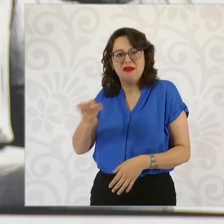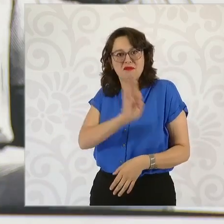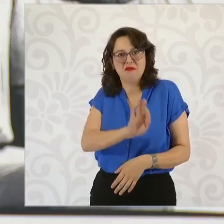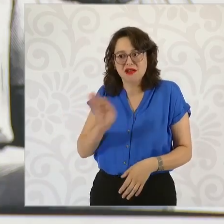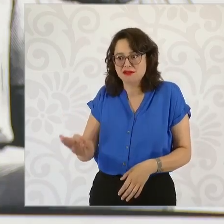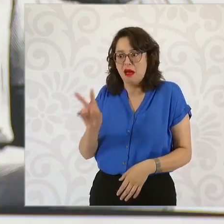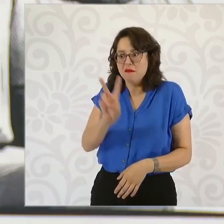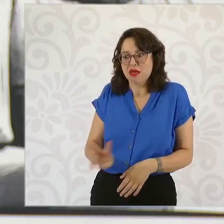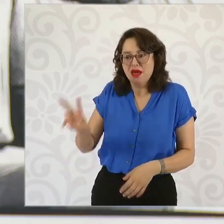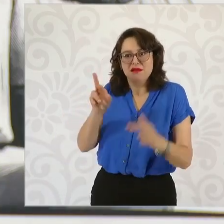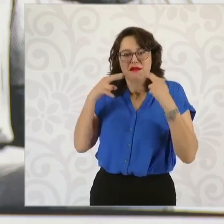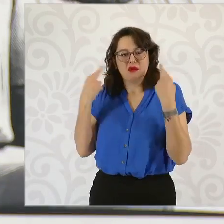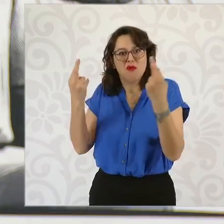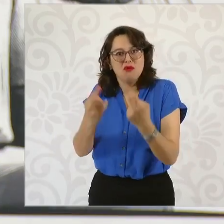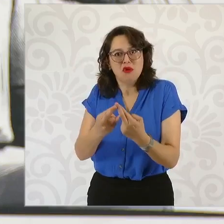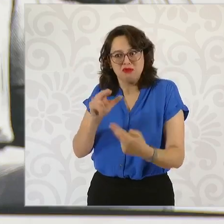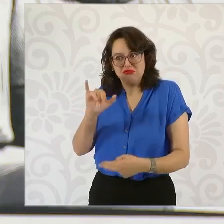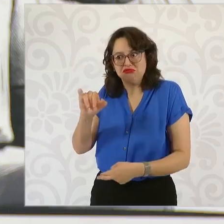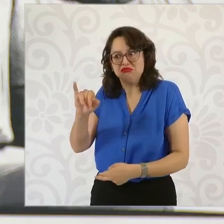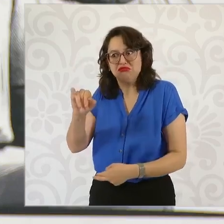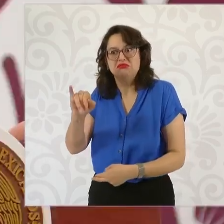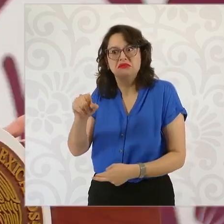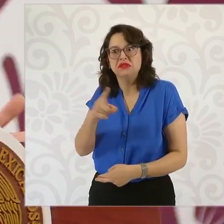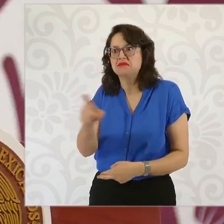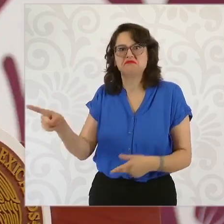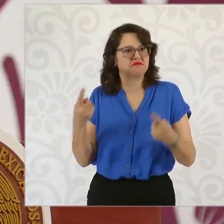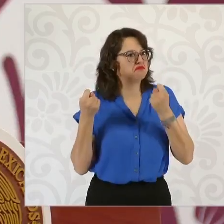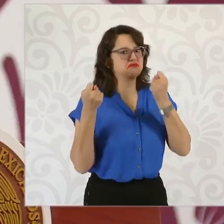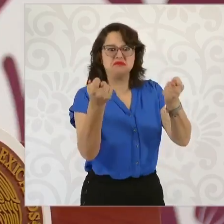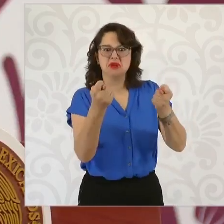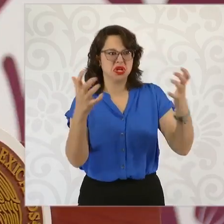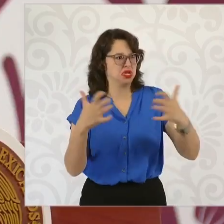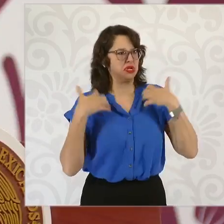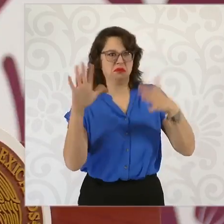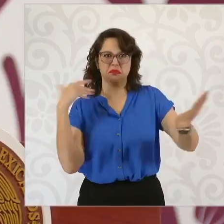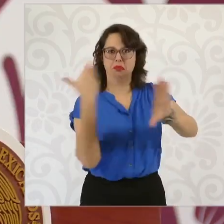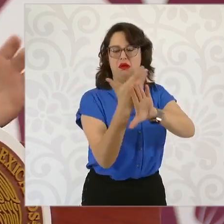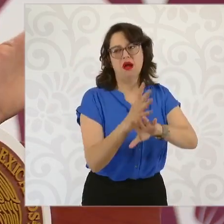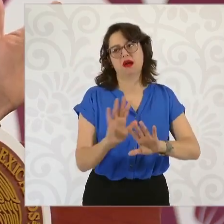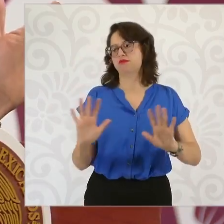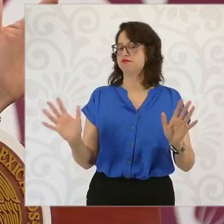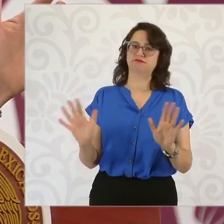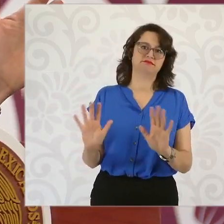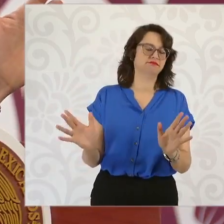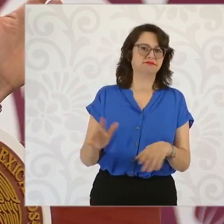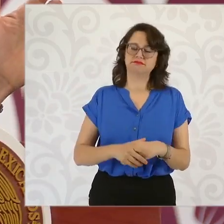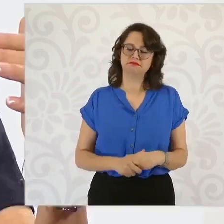Entonces, o sea, hay cosas que no están bien. Entonces el diálogo sigue